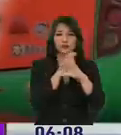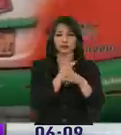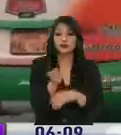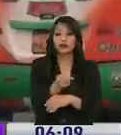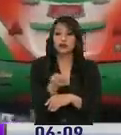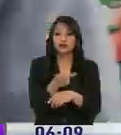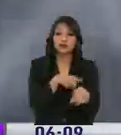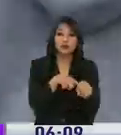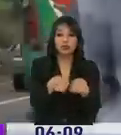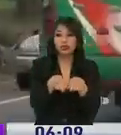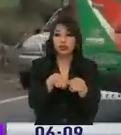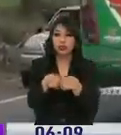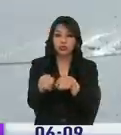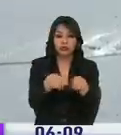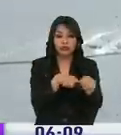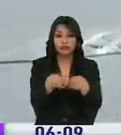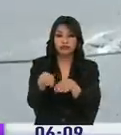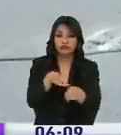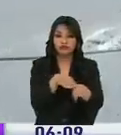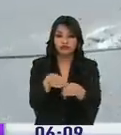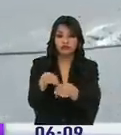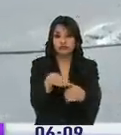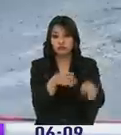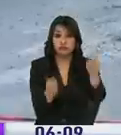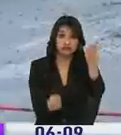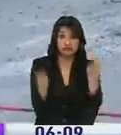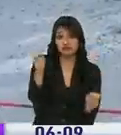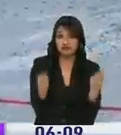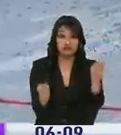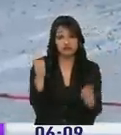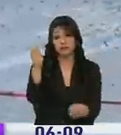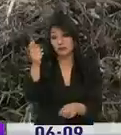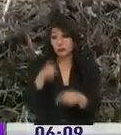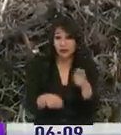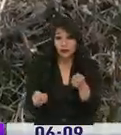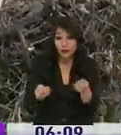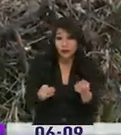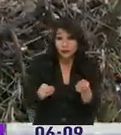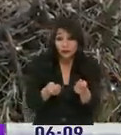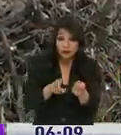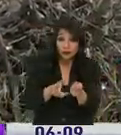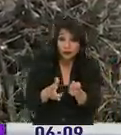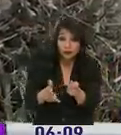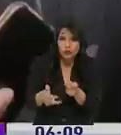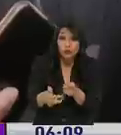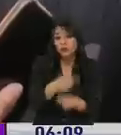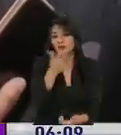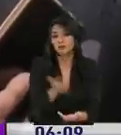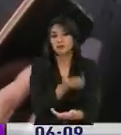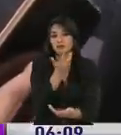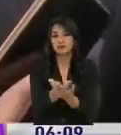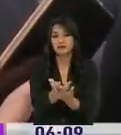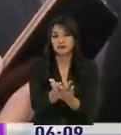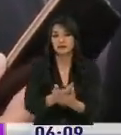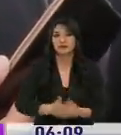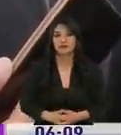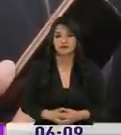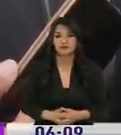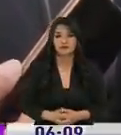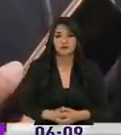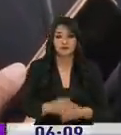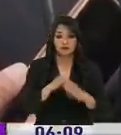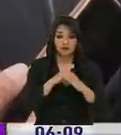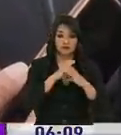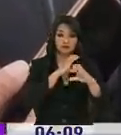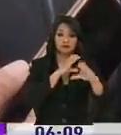para coger pasajeros y no pudo controlar el pesado automotor en la curva cerrada. Un carro de la